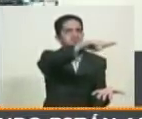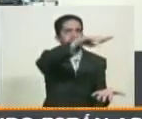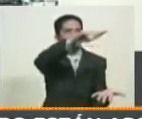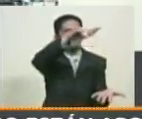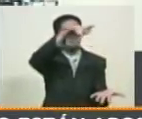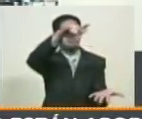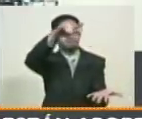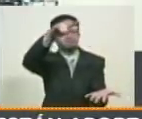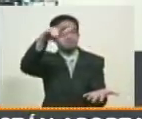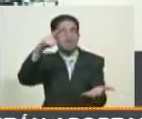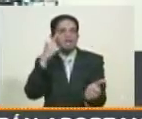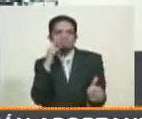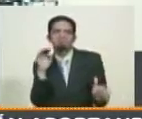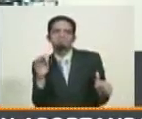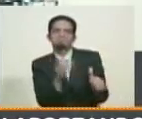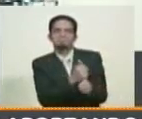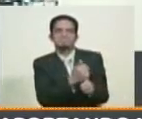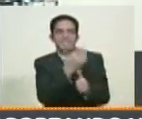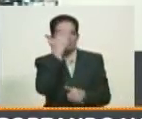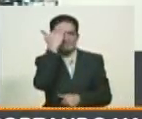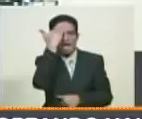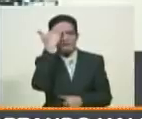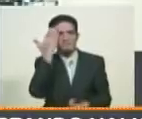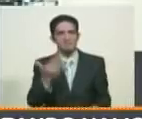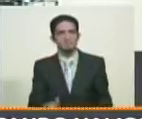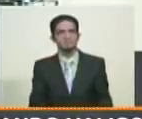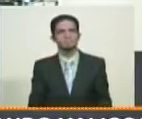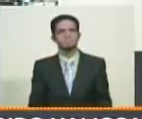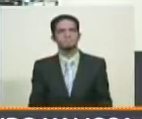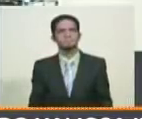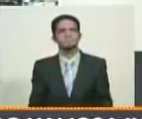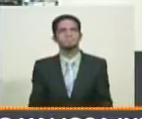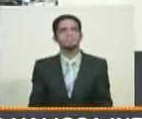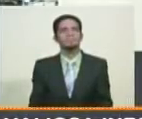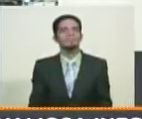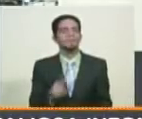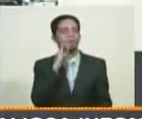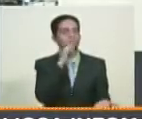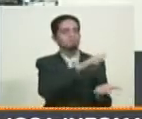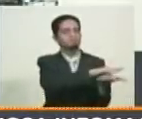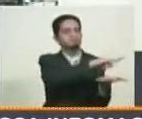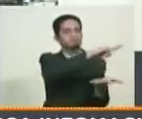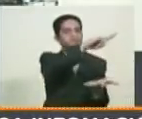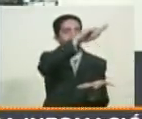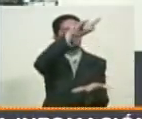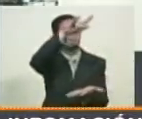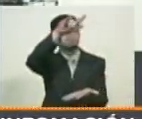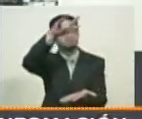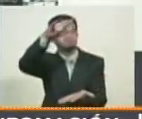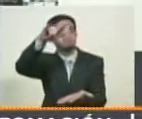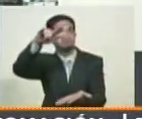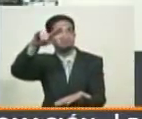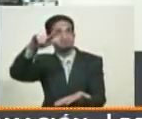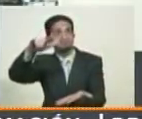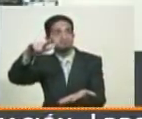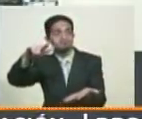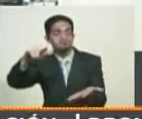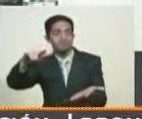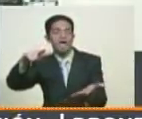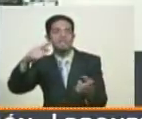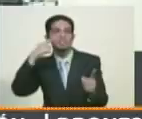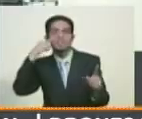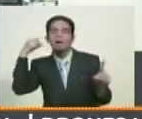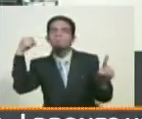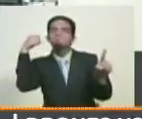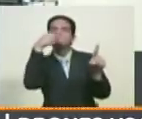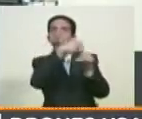los identificaron. Este fue el dron que se estrelló en la residencia Don